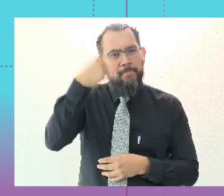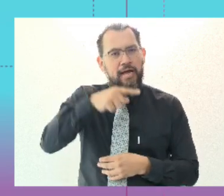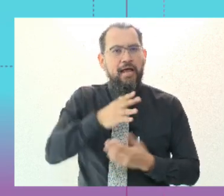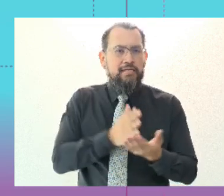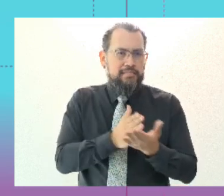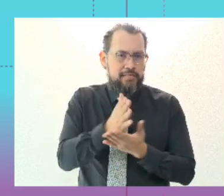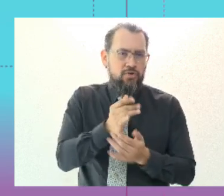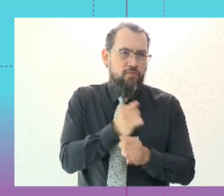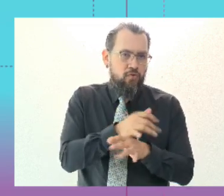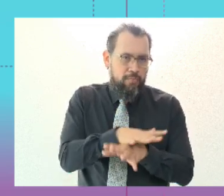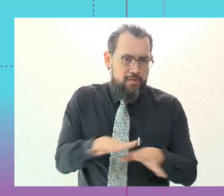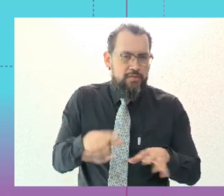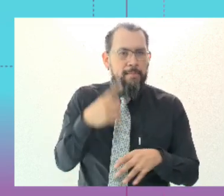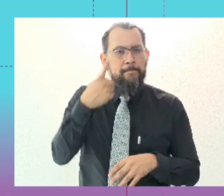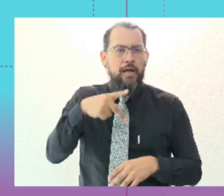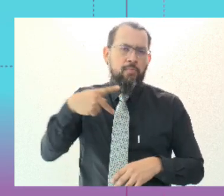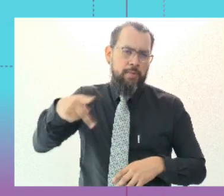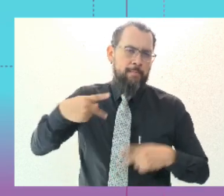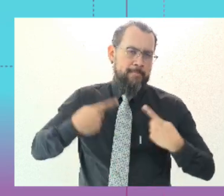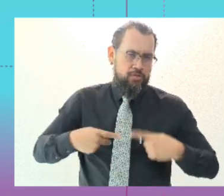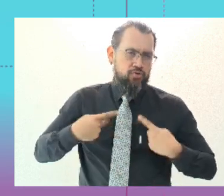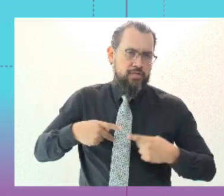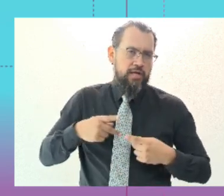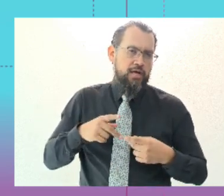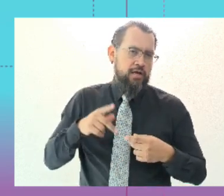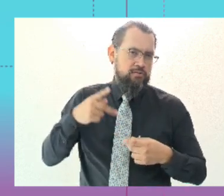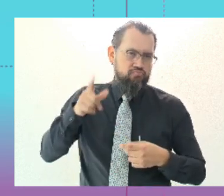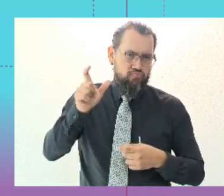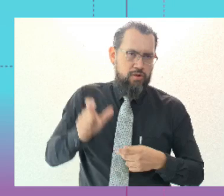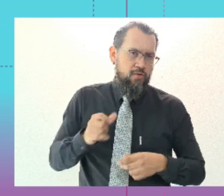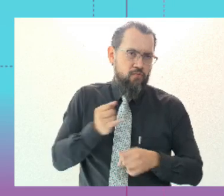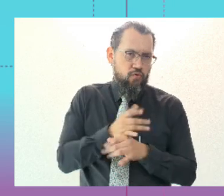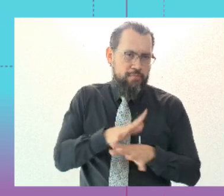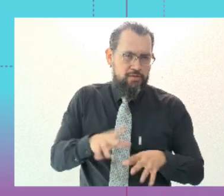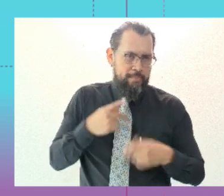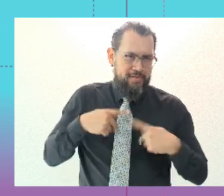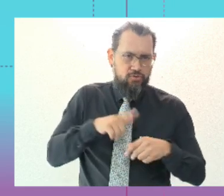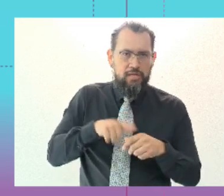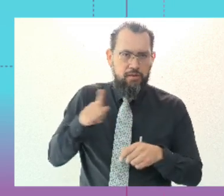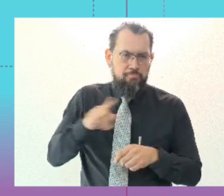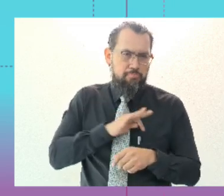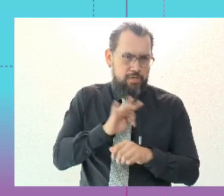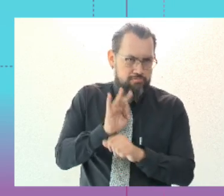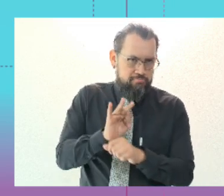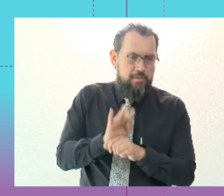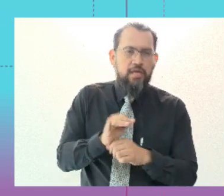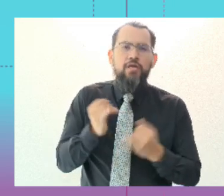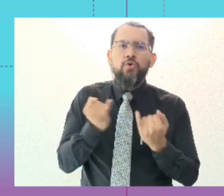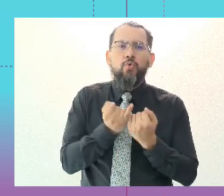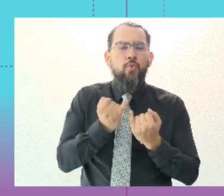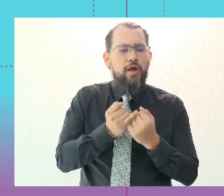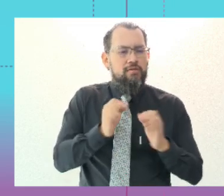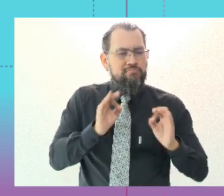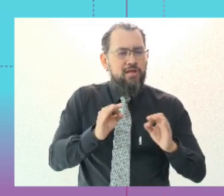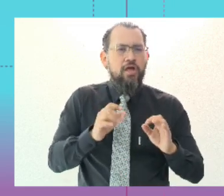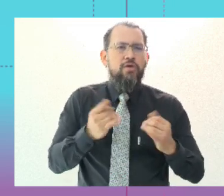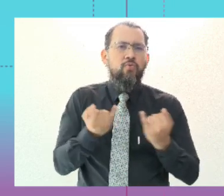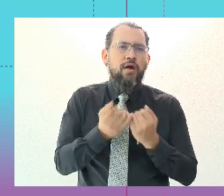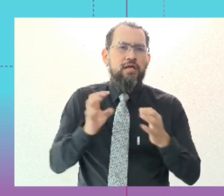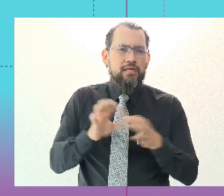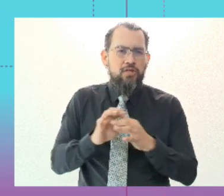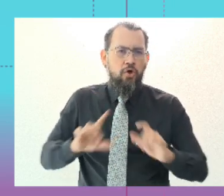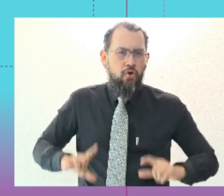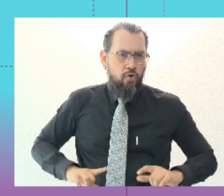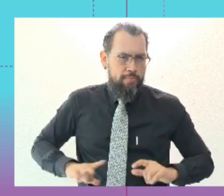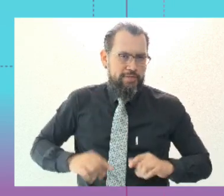la información, vinculadas a la protección de datos personales, vinculadas a los principios de gestión documental y vinculados a los principios de gobierno abierto,